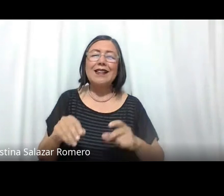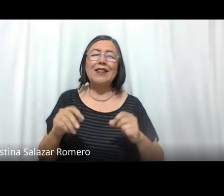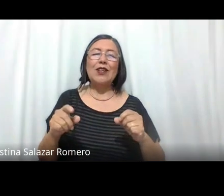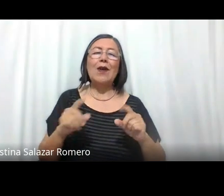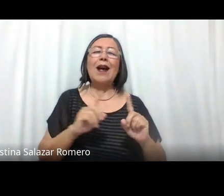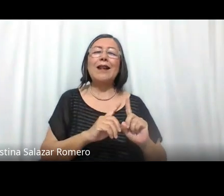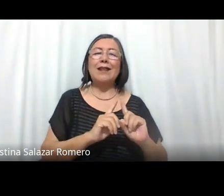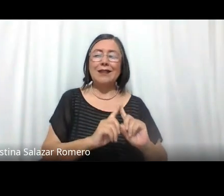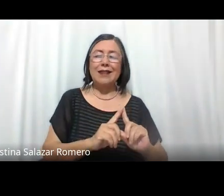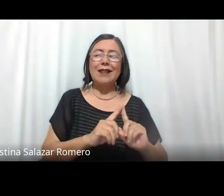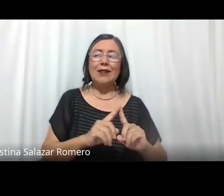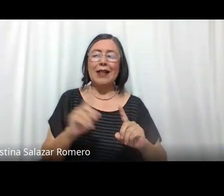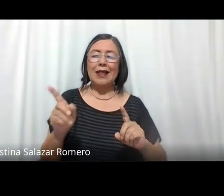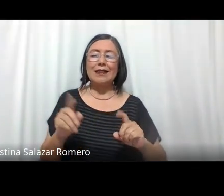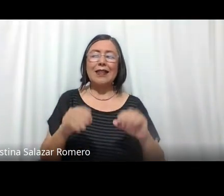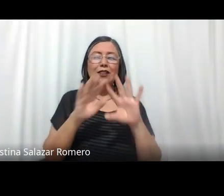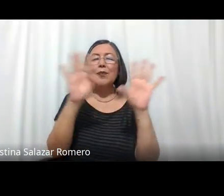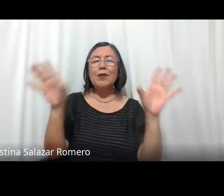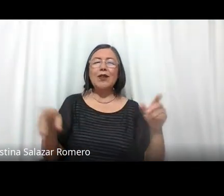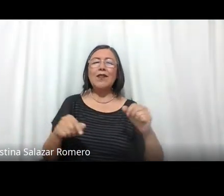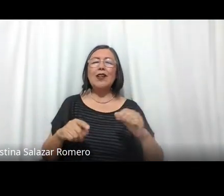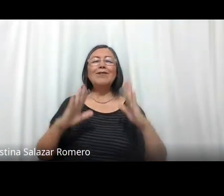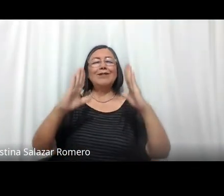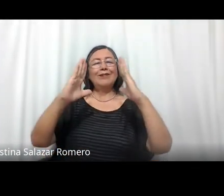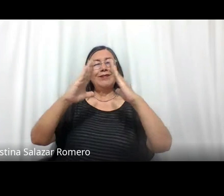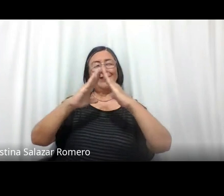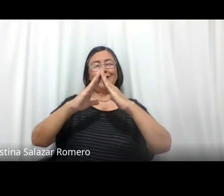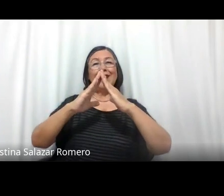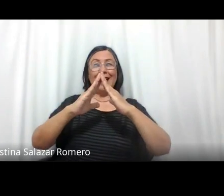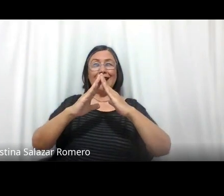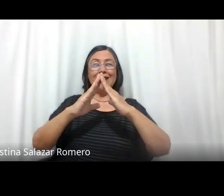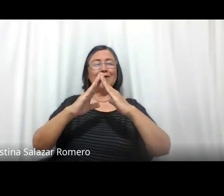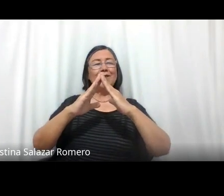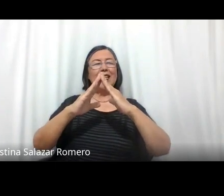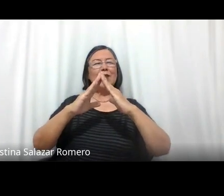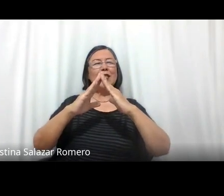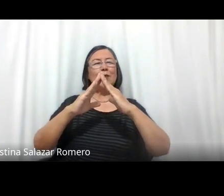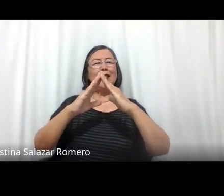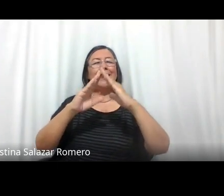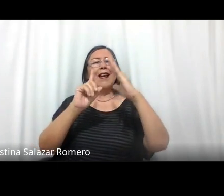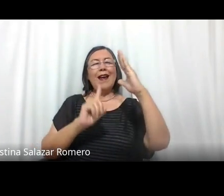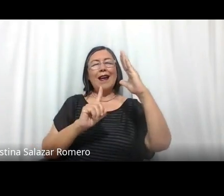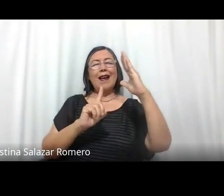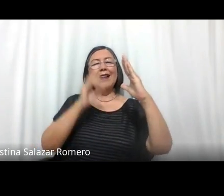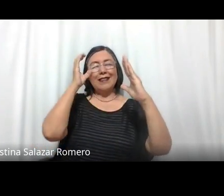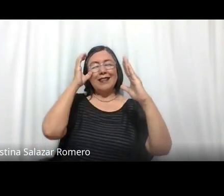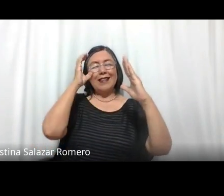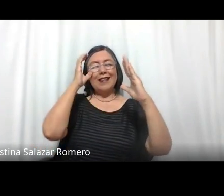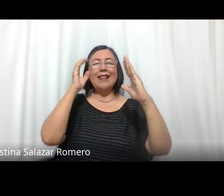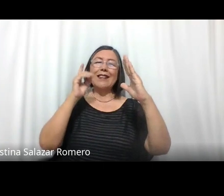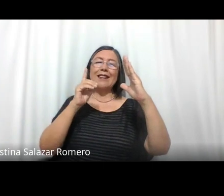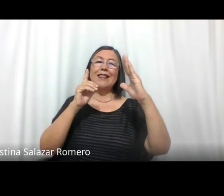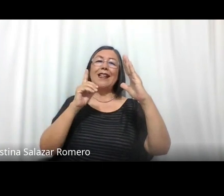escena y yo digo, Cristina entró a la casa. ¿Qué es lo primero que veo? La casa. ¿Qué hago después? A